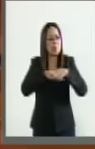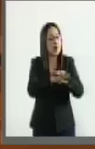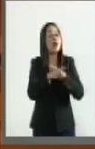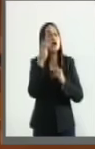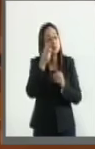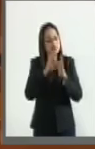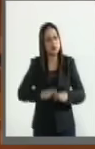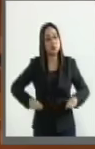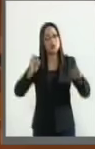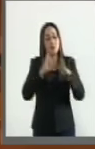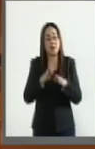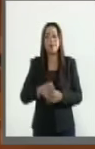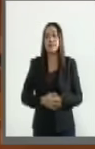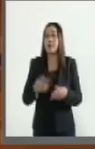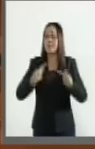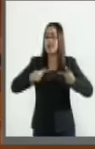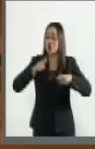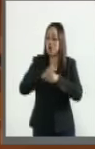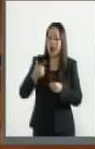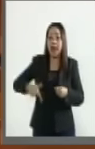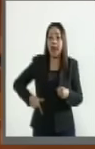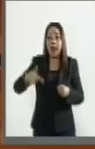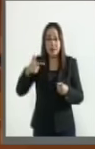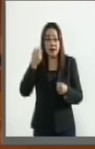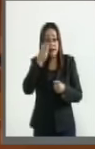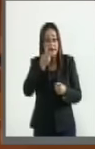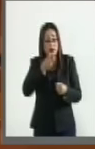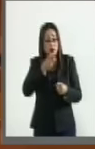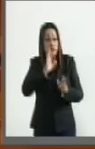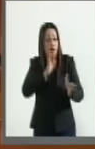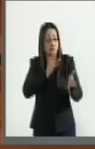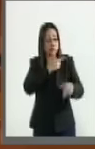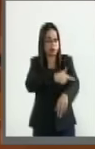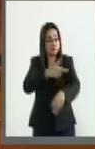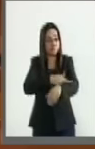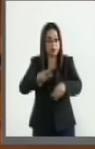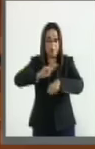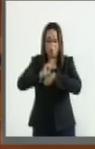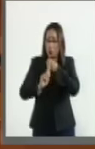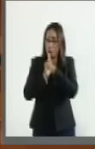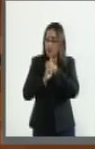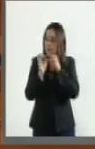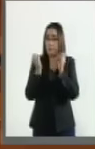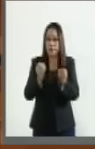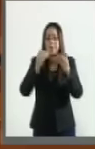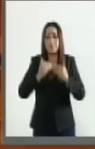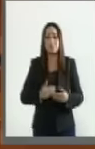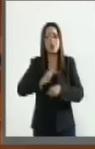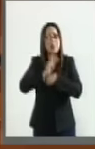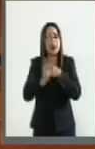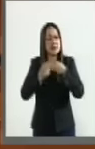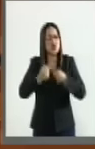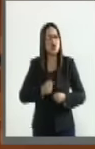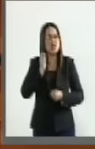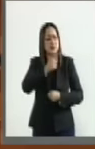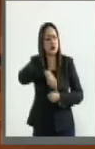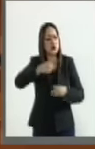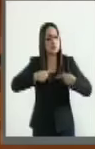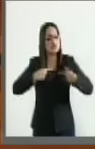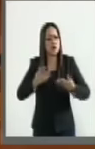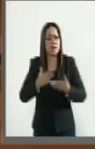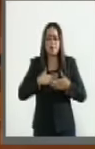embargo, la aportación personal ilegal de armas no es la solución. Un país seguro se basa en la confianza ciudadana, en la protección de